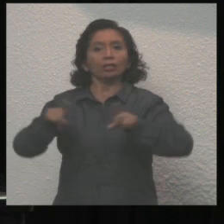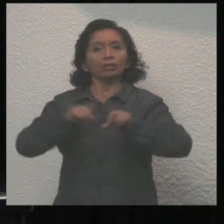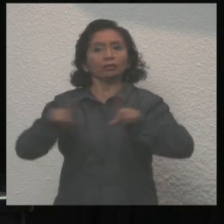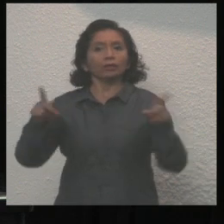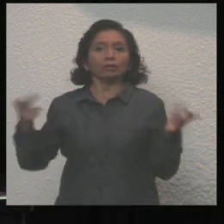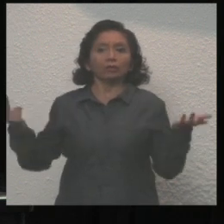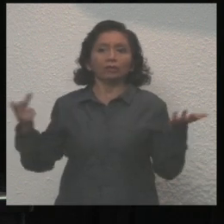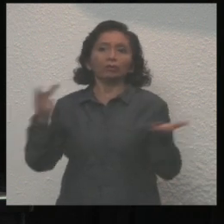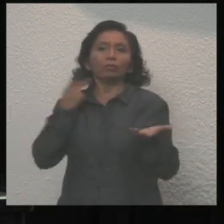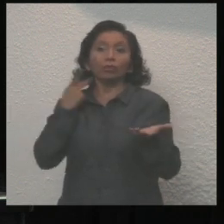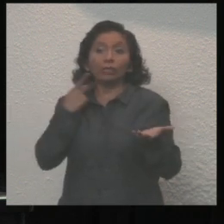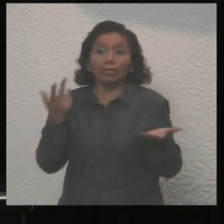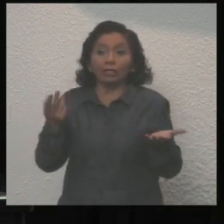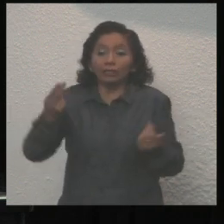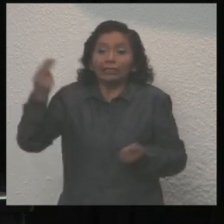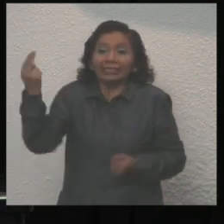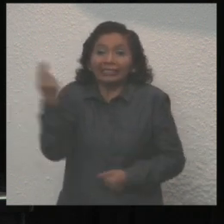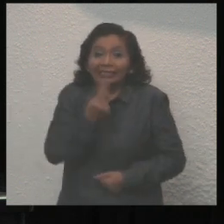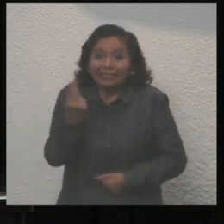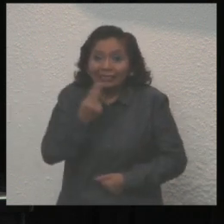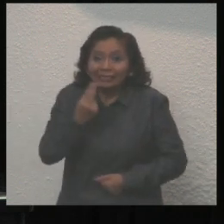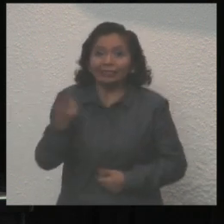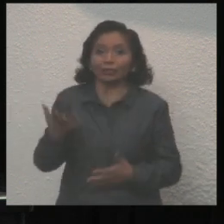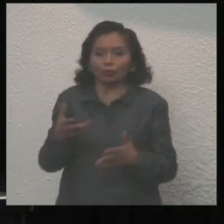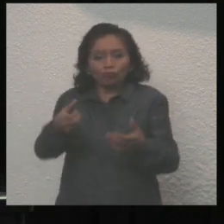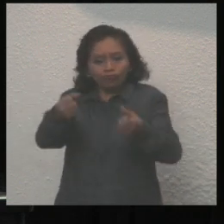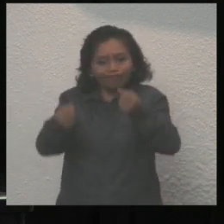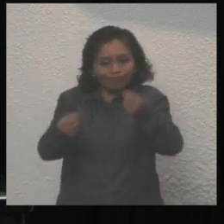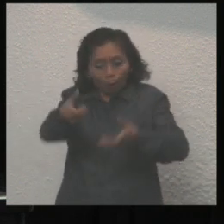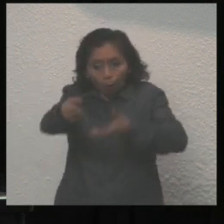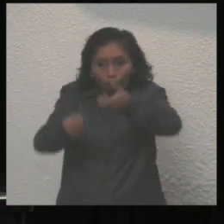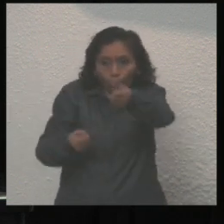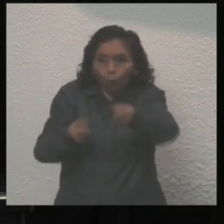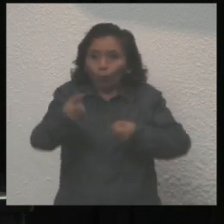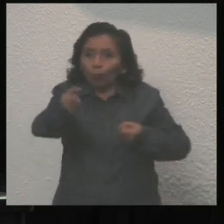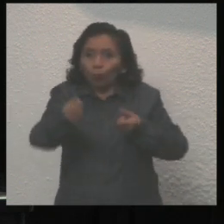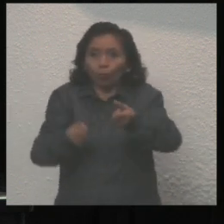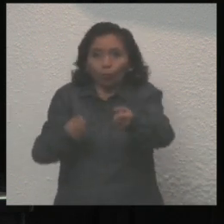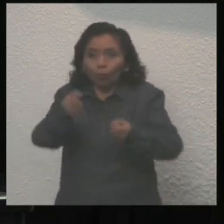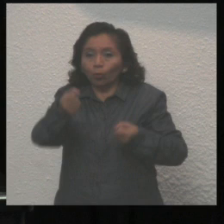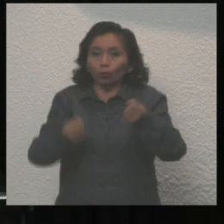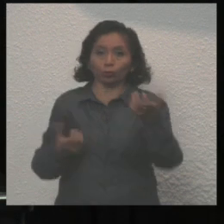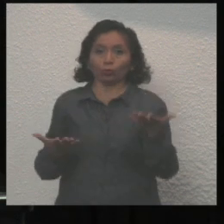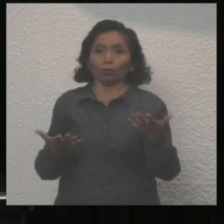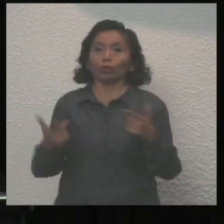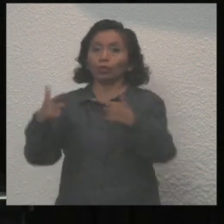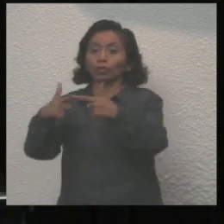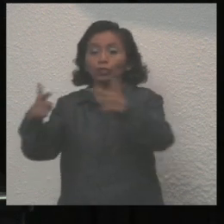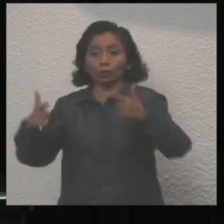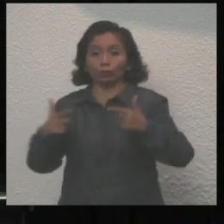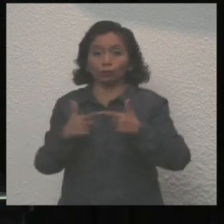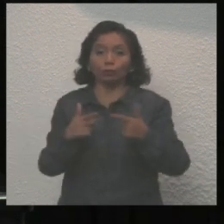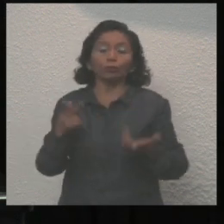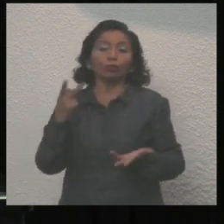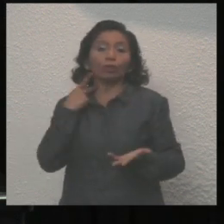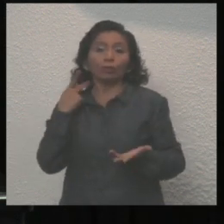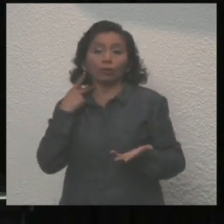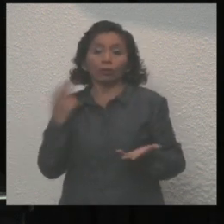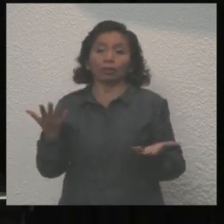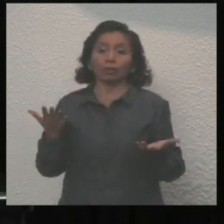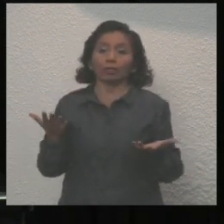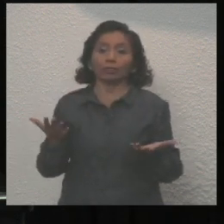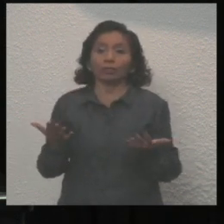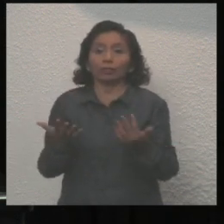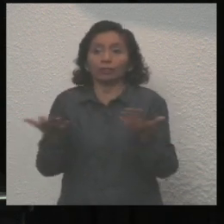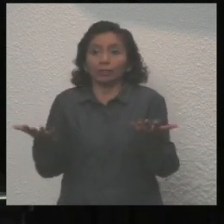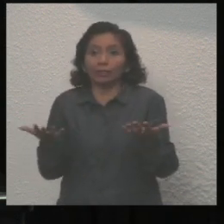pasado. Se necesita un verdadero golpe de timón que difícilmente dará alguno de los grupos de la clase política y empresarial que